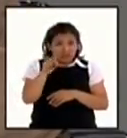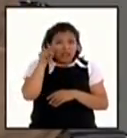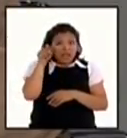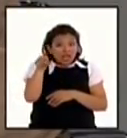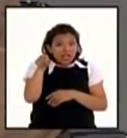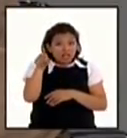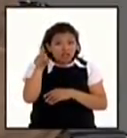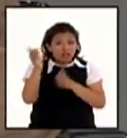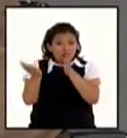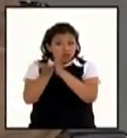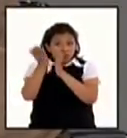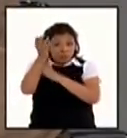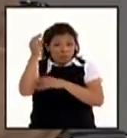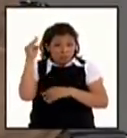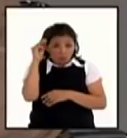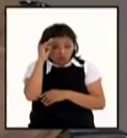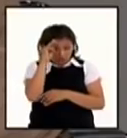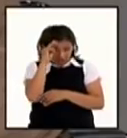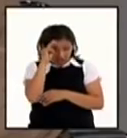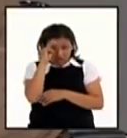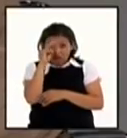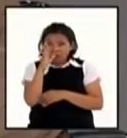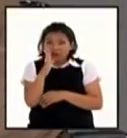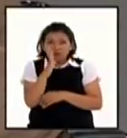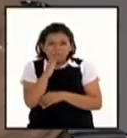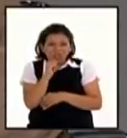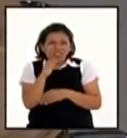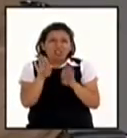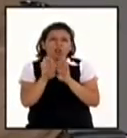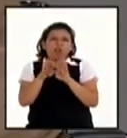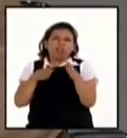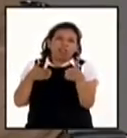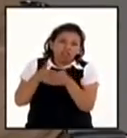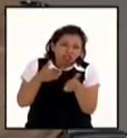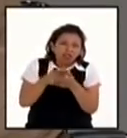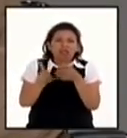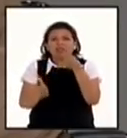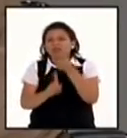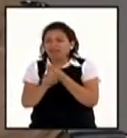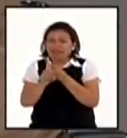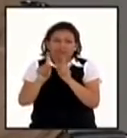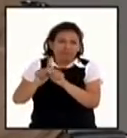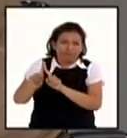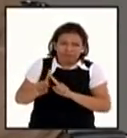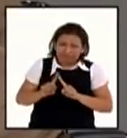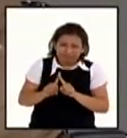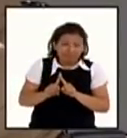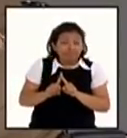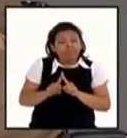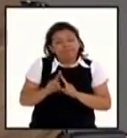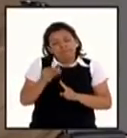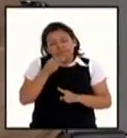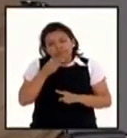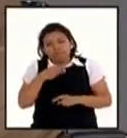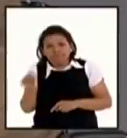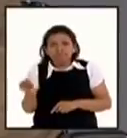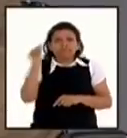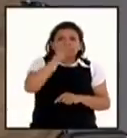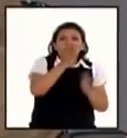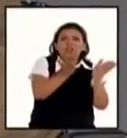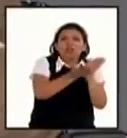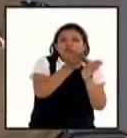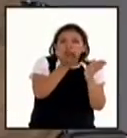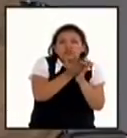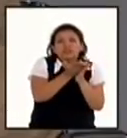un templo en la ciudad de Monterrey. Le pusieron mil trabas, mil problemas, y tuvieron que construirlo en una